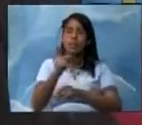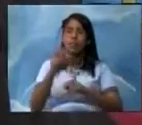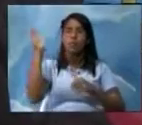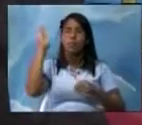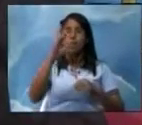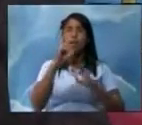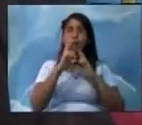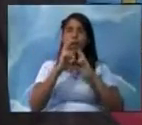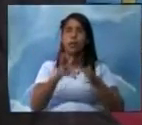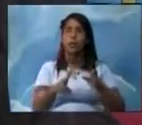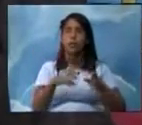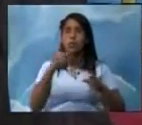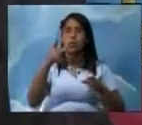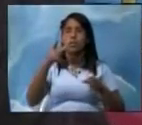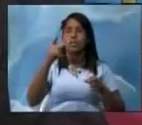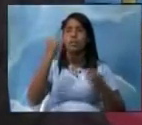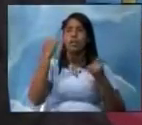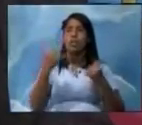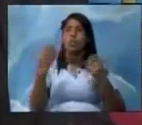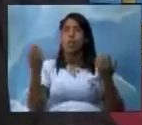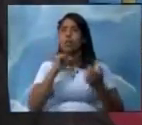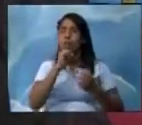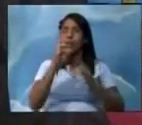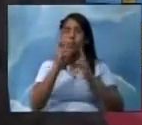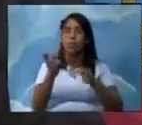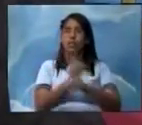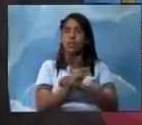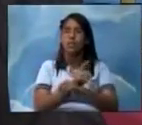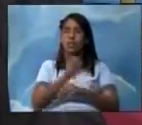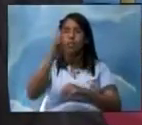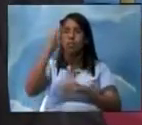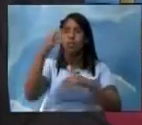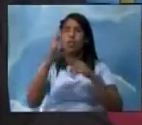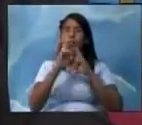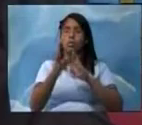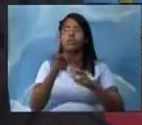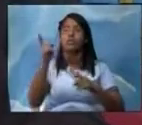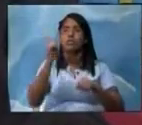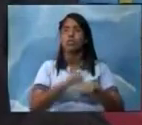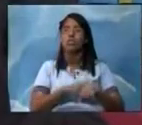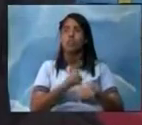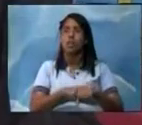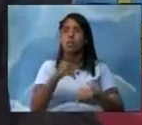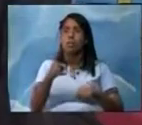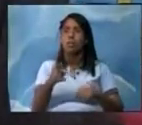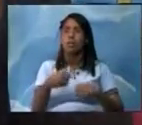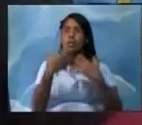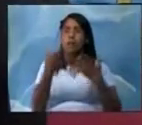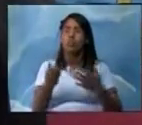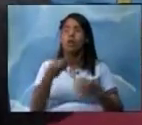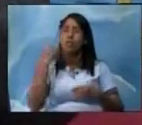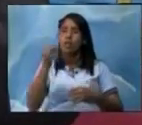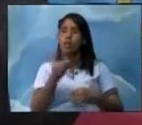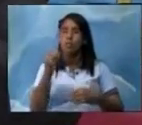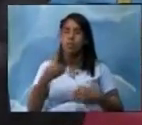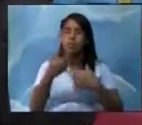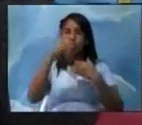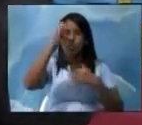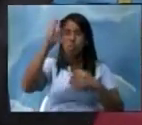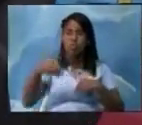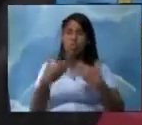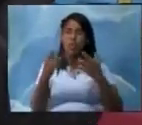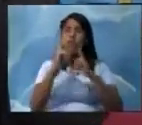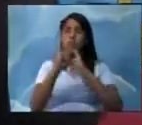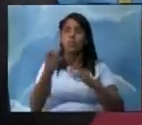vienen las respuestas Dios da respuesta inmediata Dios da respuesta a su tiempo y a su tiempo se la dio a Daniel Dios te va a dar la